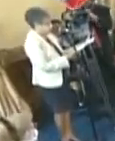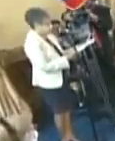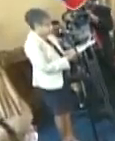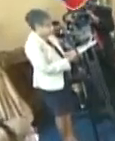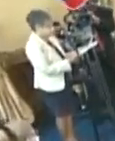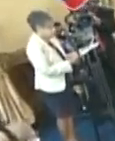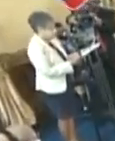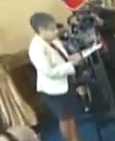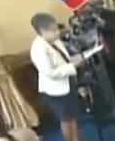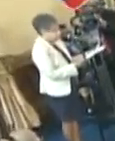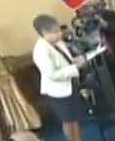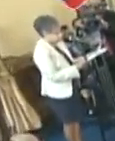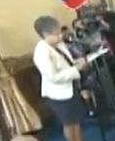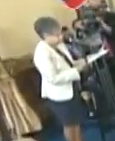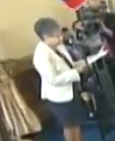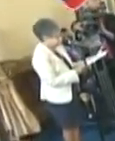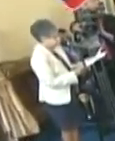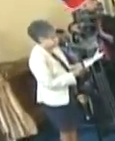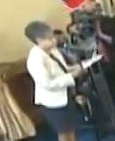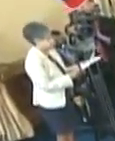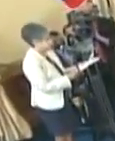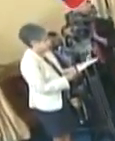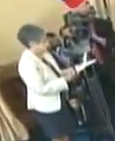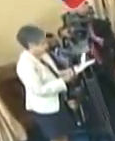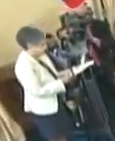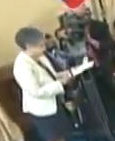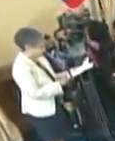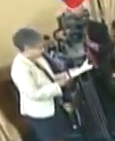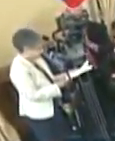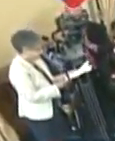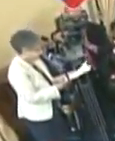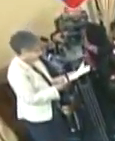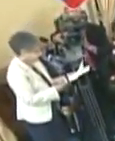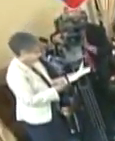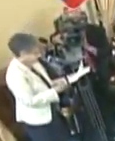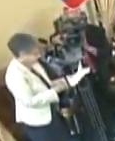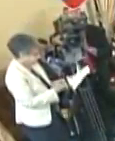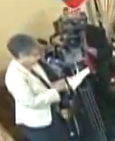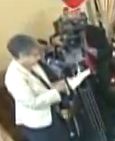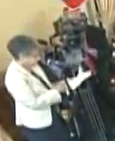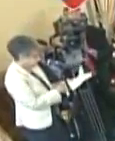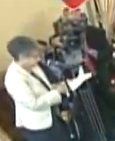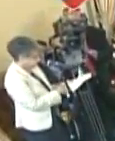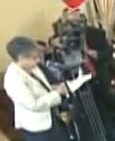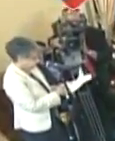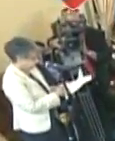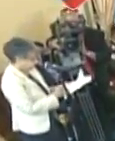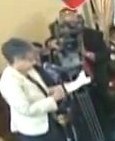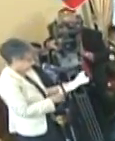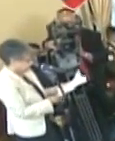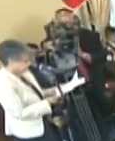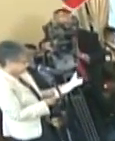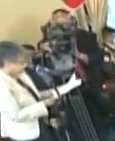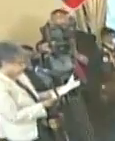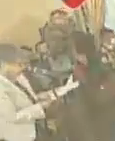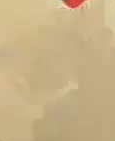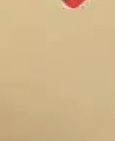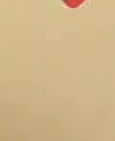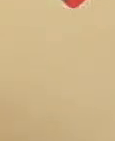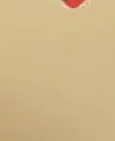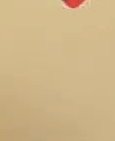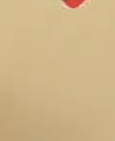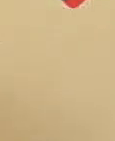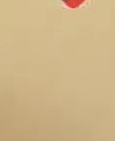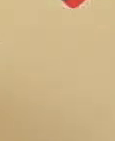de profundización de nuestras relaciones bilaterales. In this connection, I would very much like